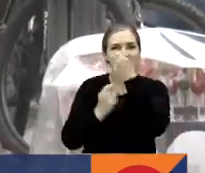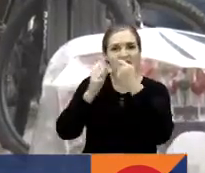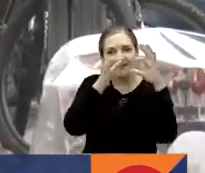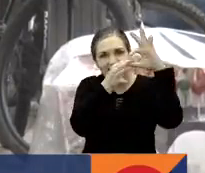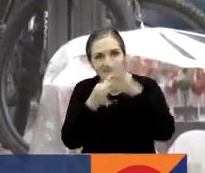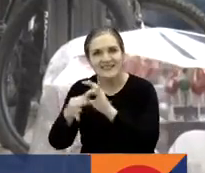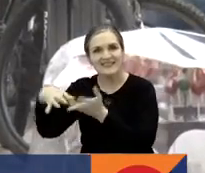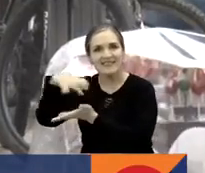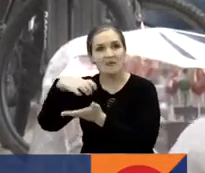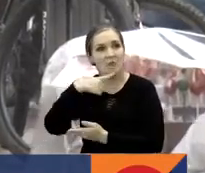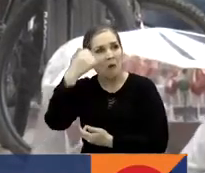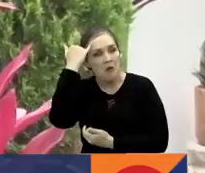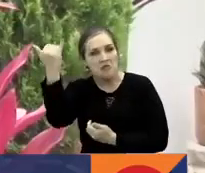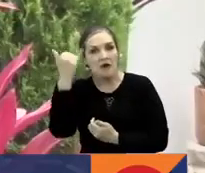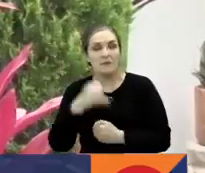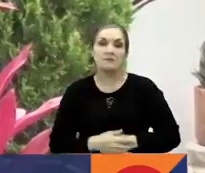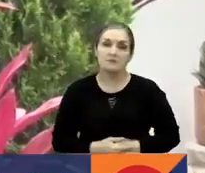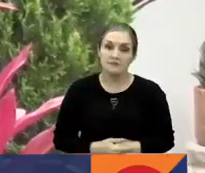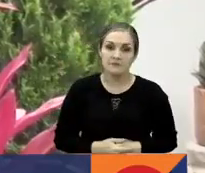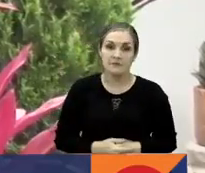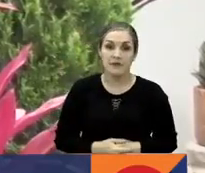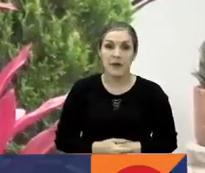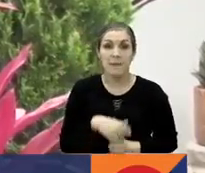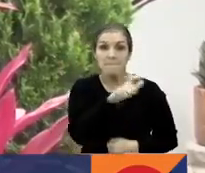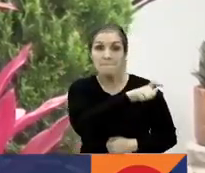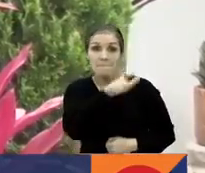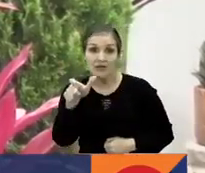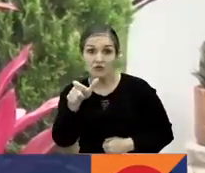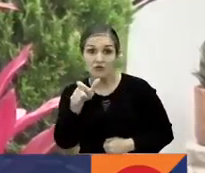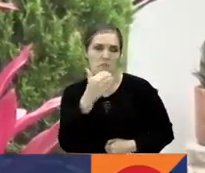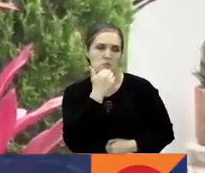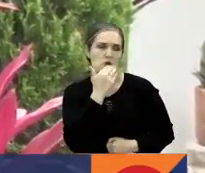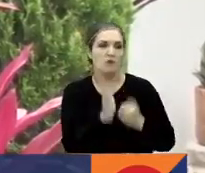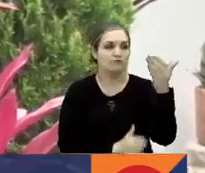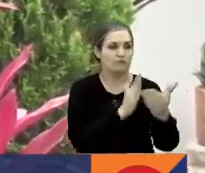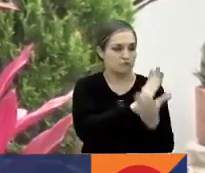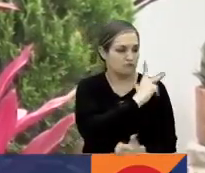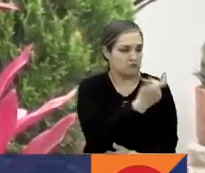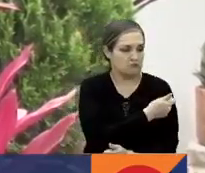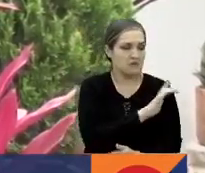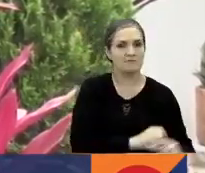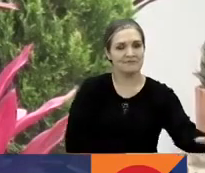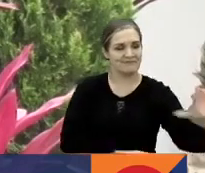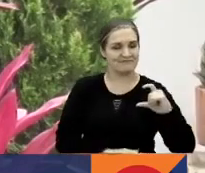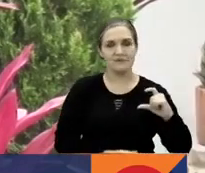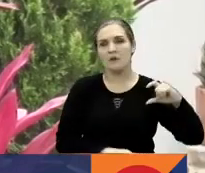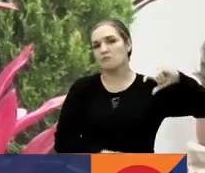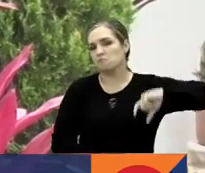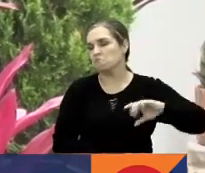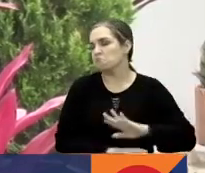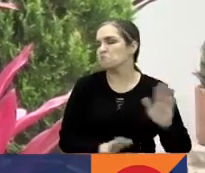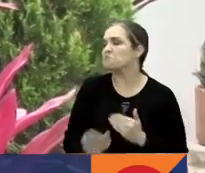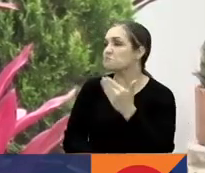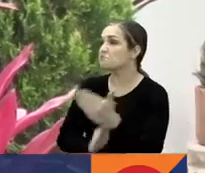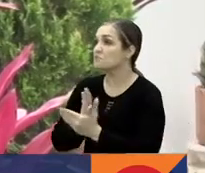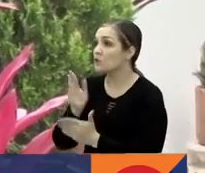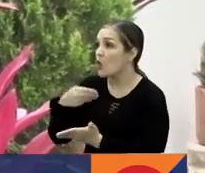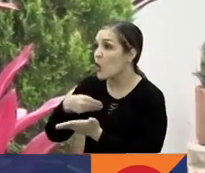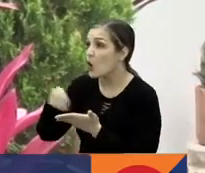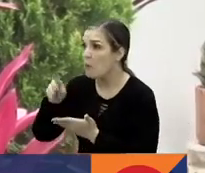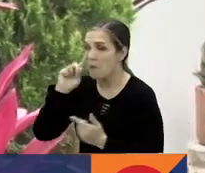vacunación masiva. Cuando los clientes vayan a hacer sus compras y presenten el carnet de vacunación, puedan otorgar